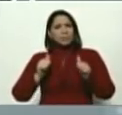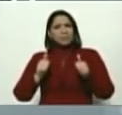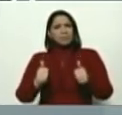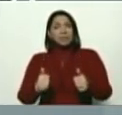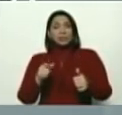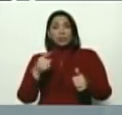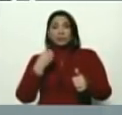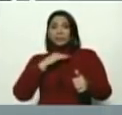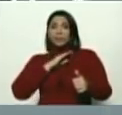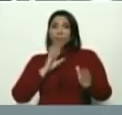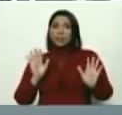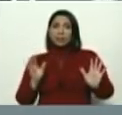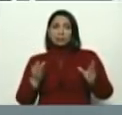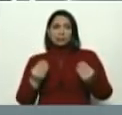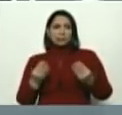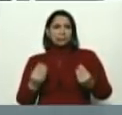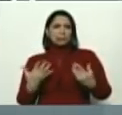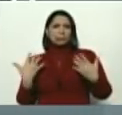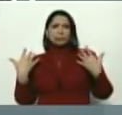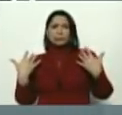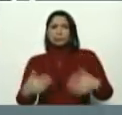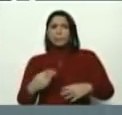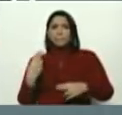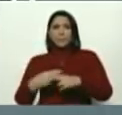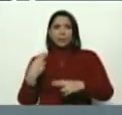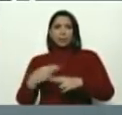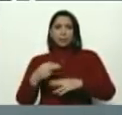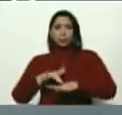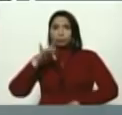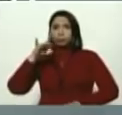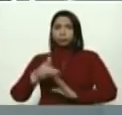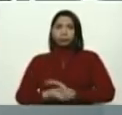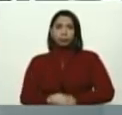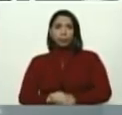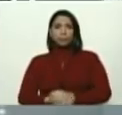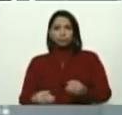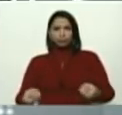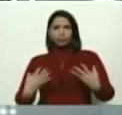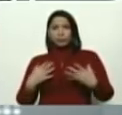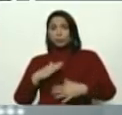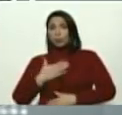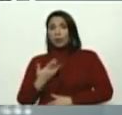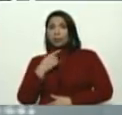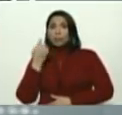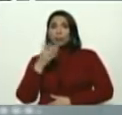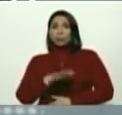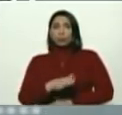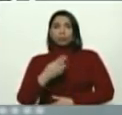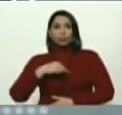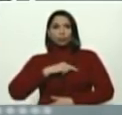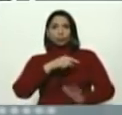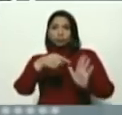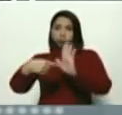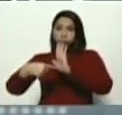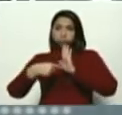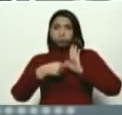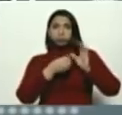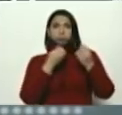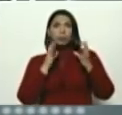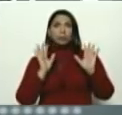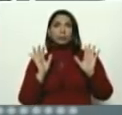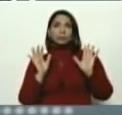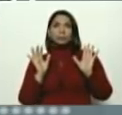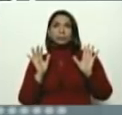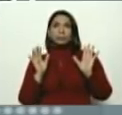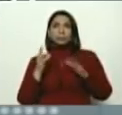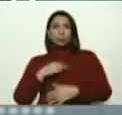es un virus muy, pero muy peligroso. Es un virus que puede ser letal y lo estamos demostrando. Bueno,